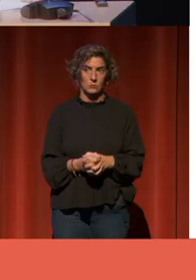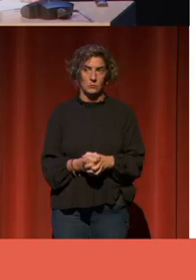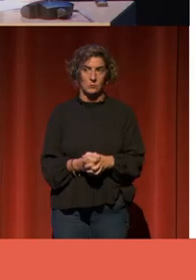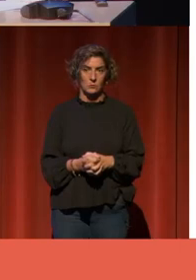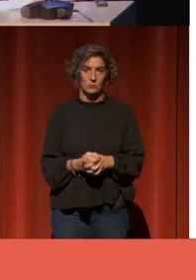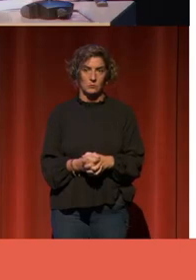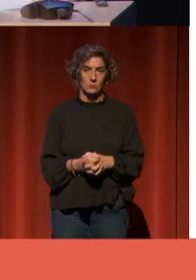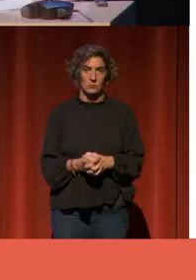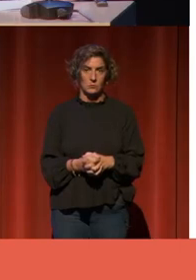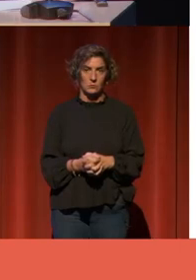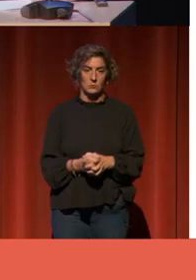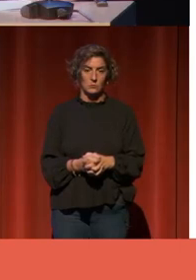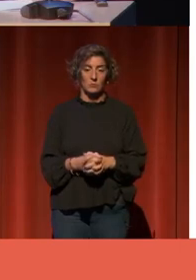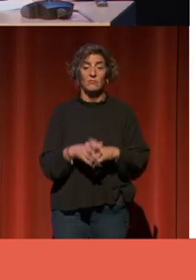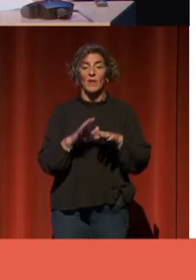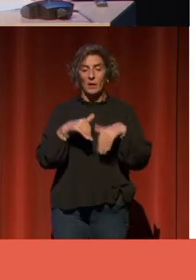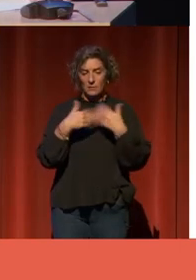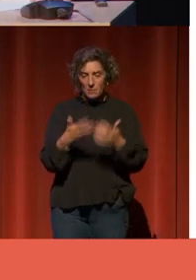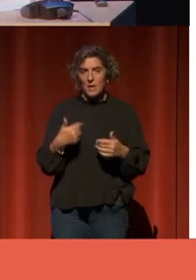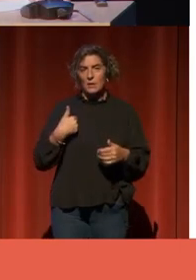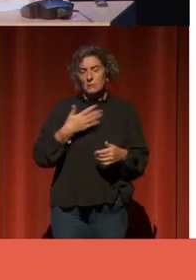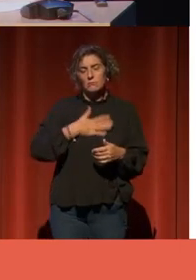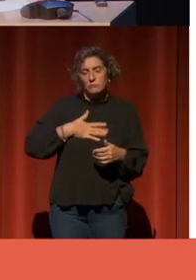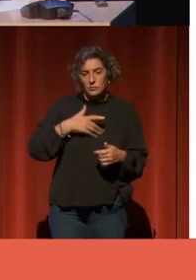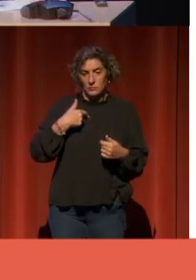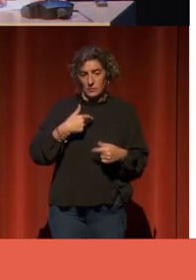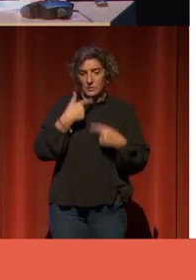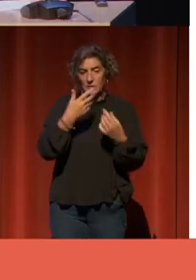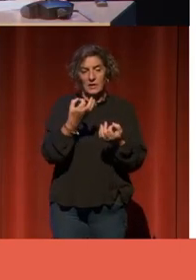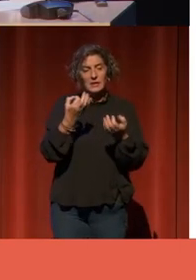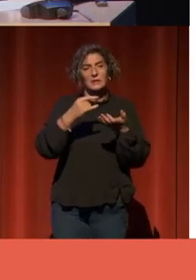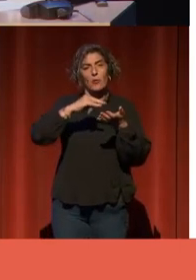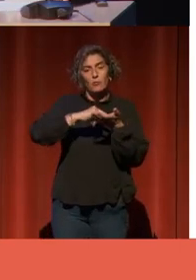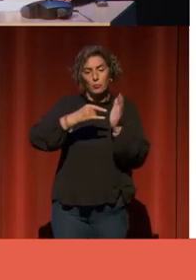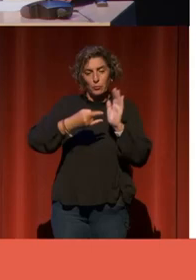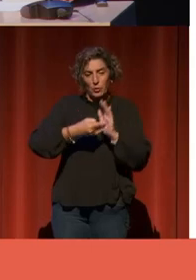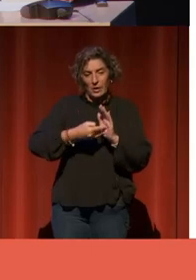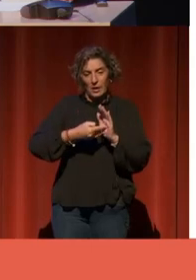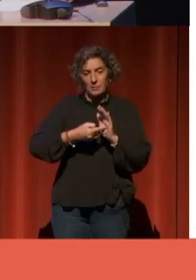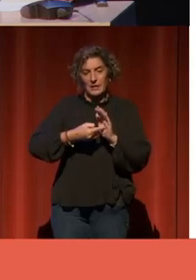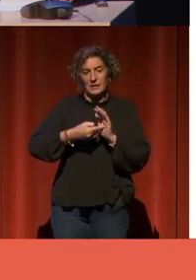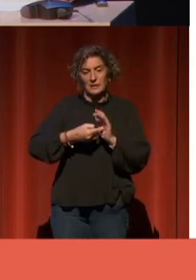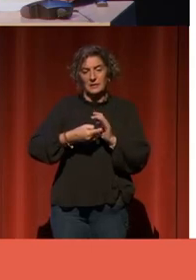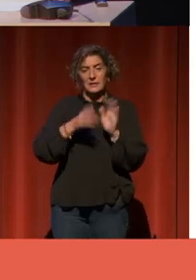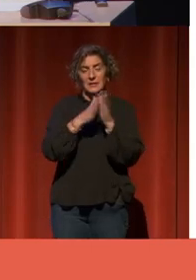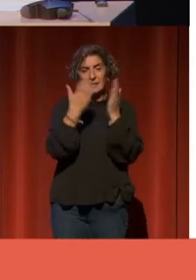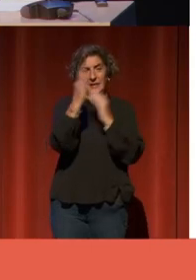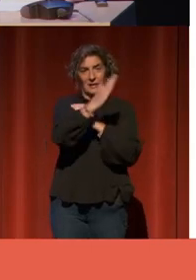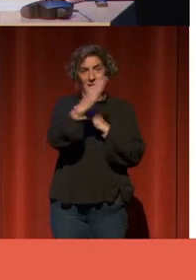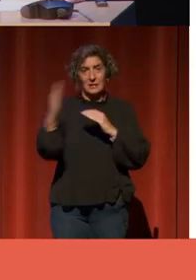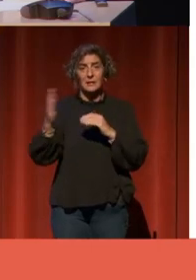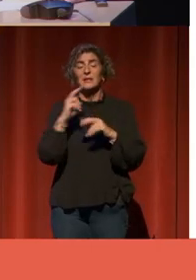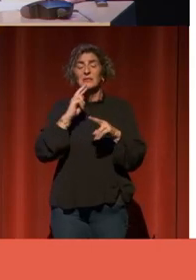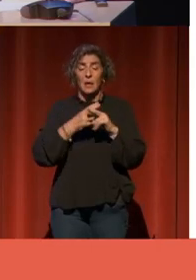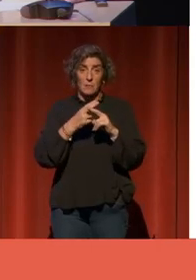es un placer También mencionar lo que son el programa de sister libraries las bibliotecas